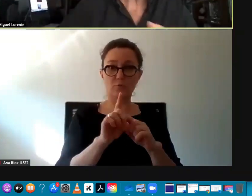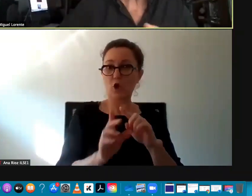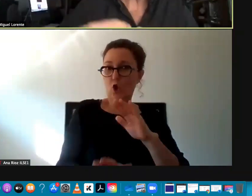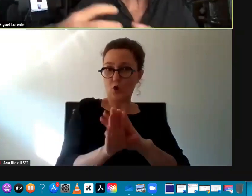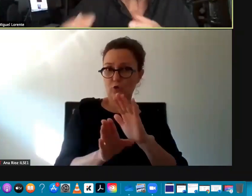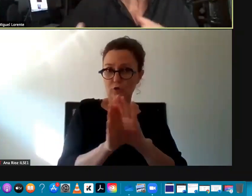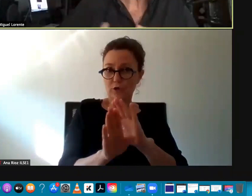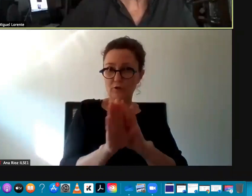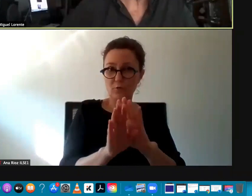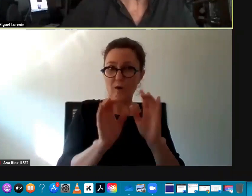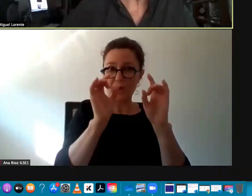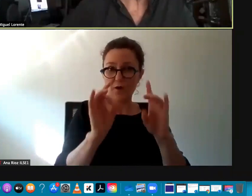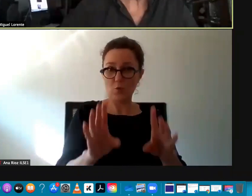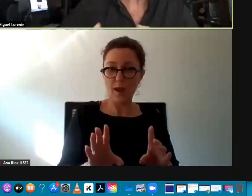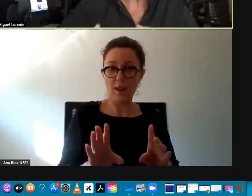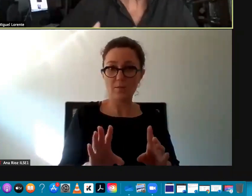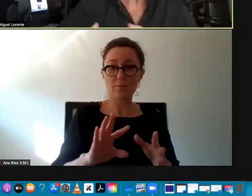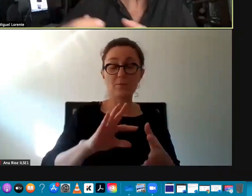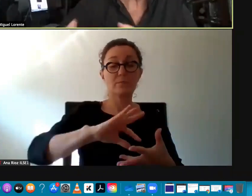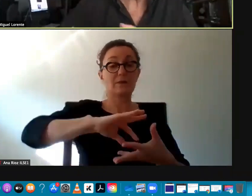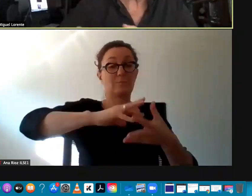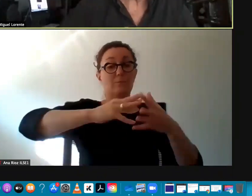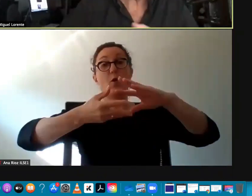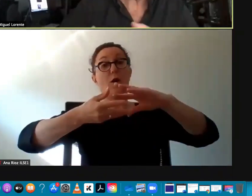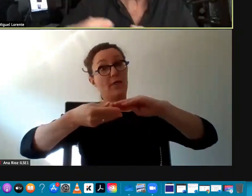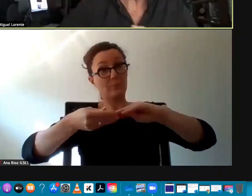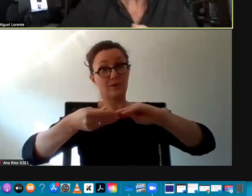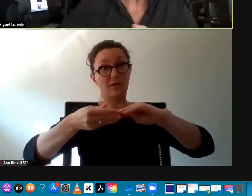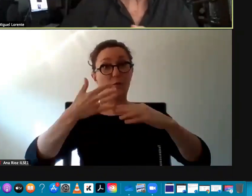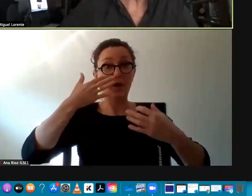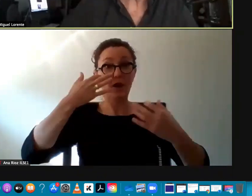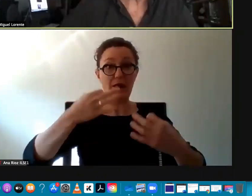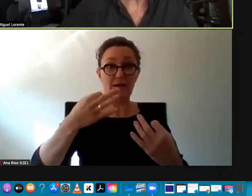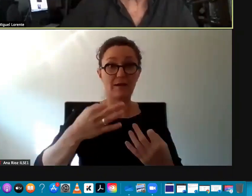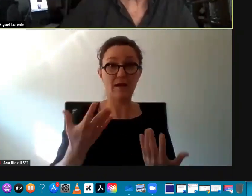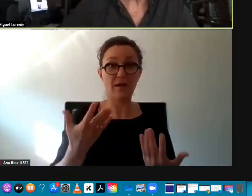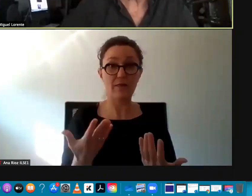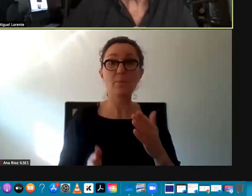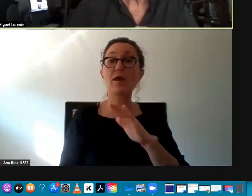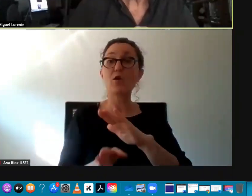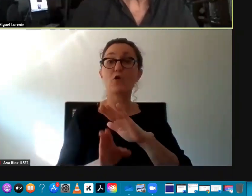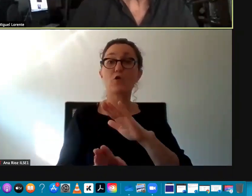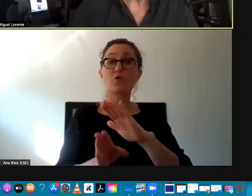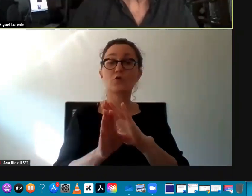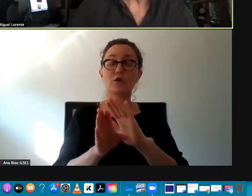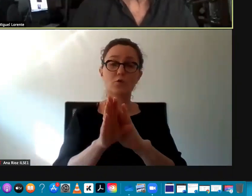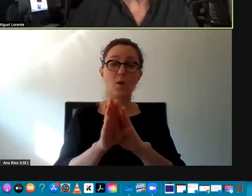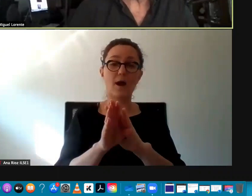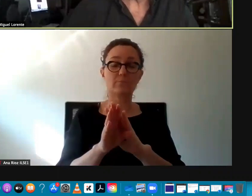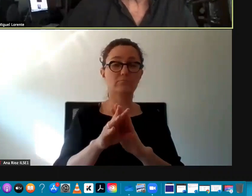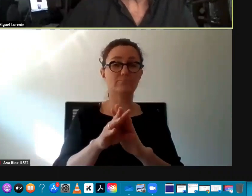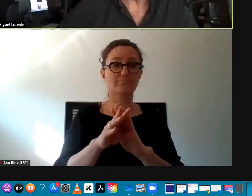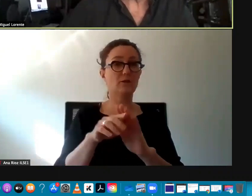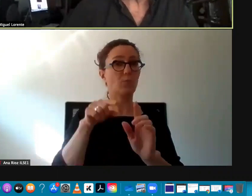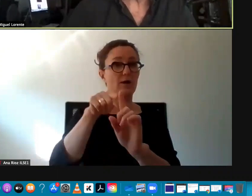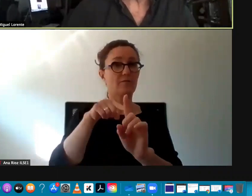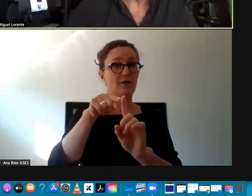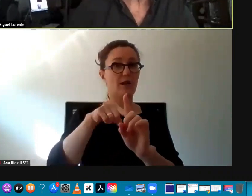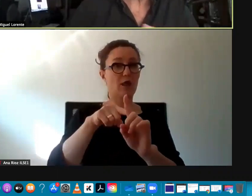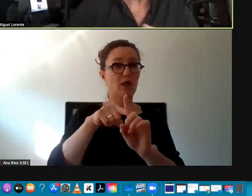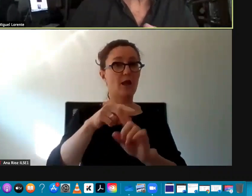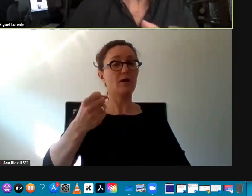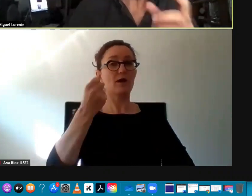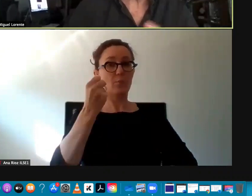machismo para adaptarse a la nueva realidad y para seguir ocupando las posiciones de referencia y las posiciones de poder que de alguna